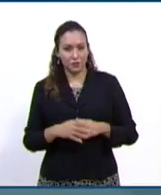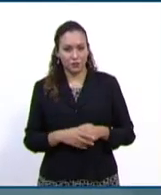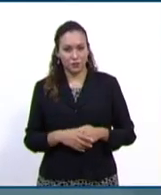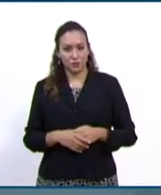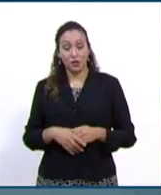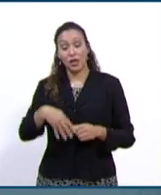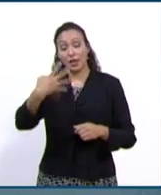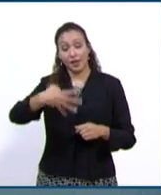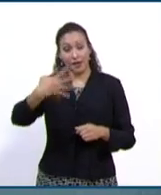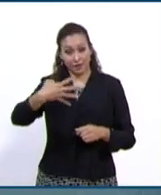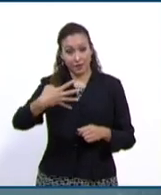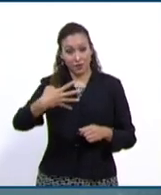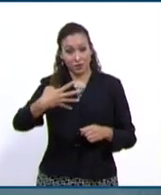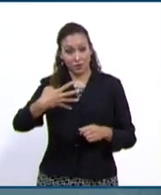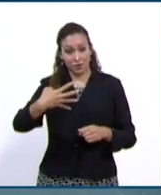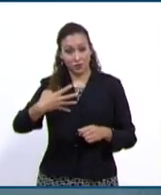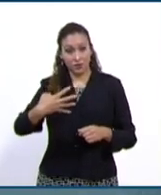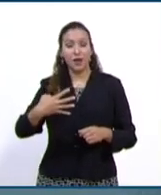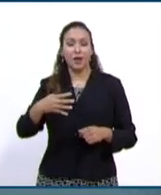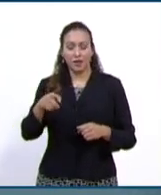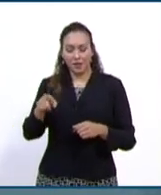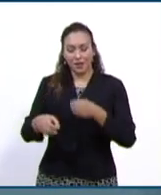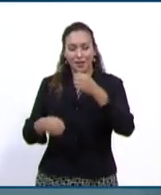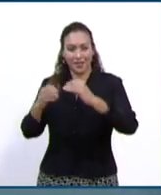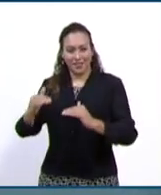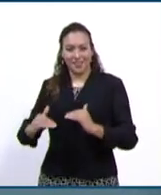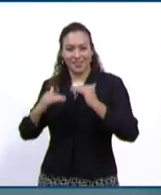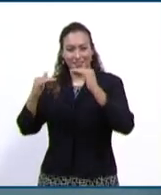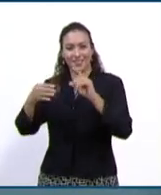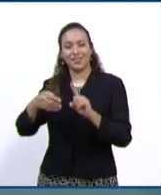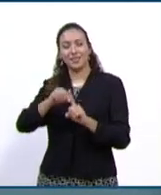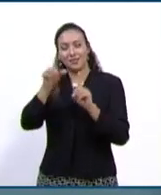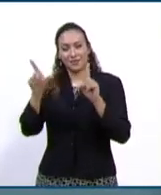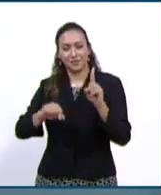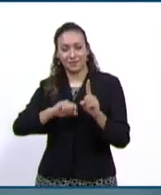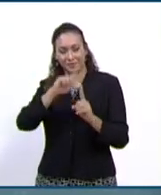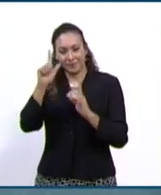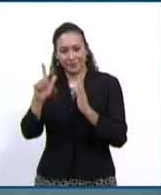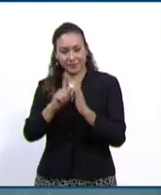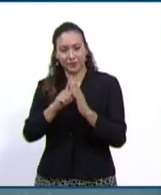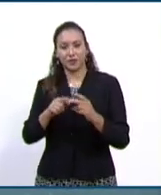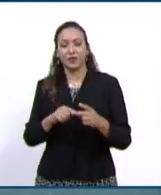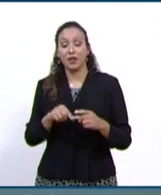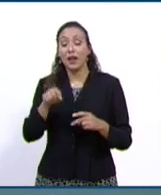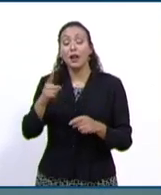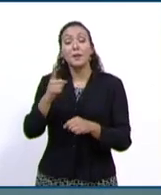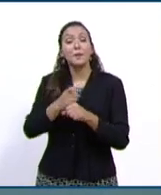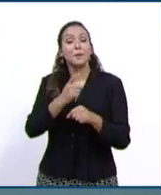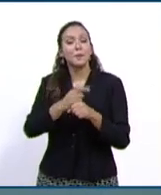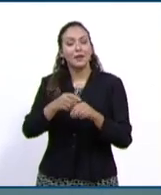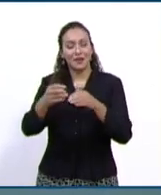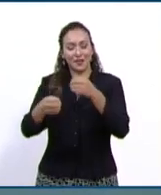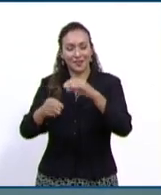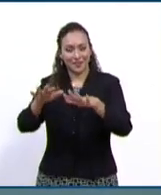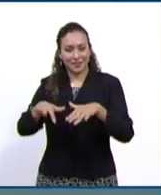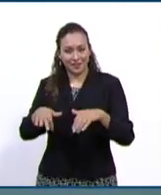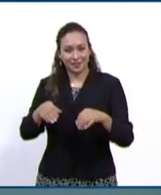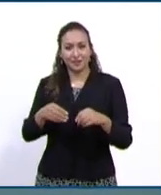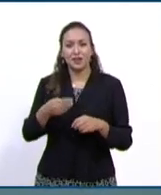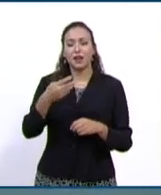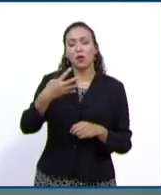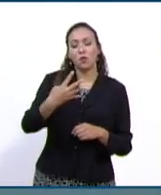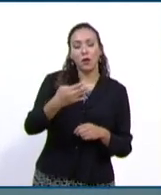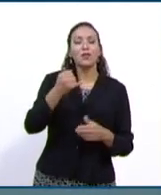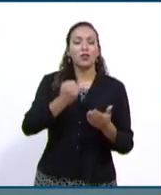cuales 14 son de las salas de la Suprema Corte. La primera sala difundió 7 criterios, de los cuales 4 son